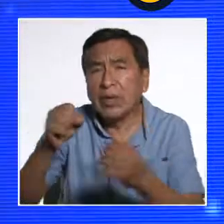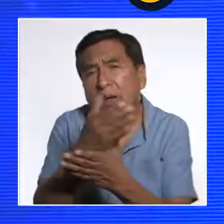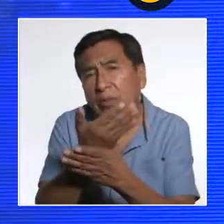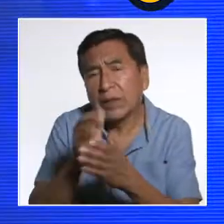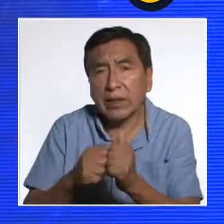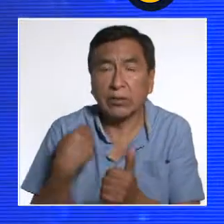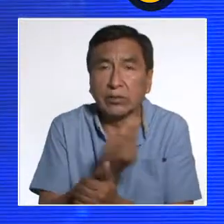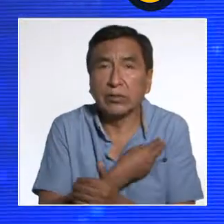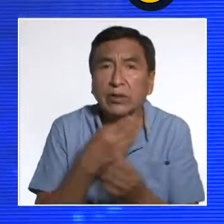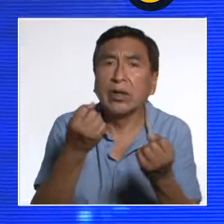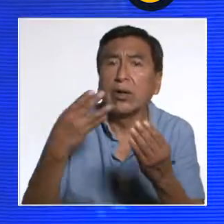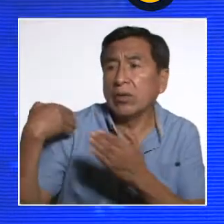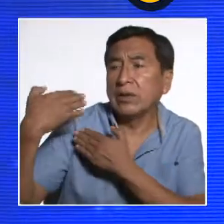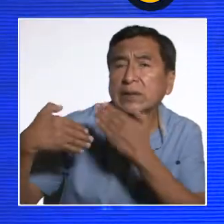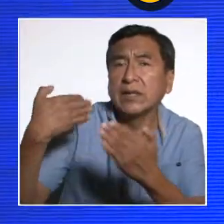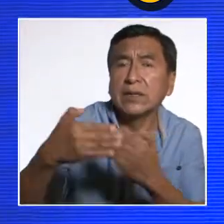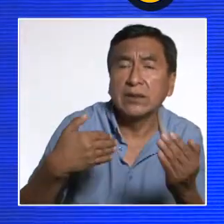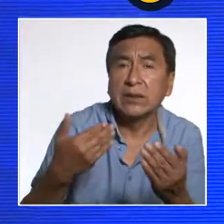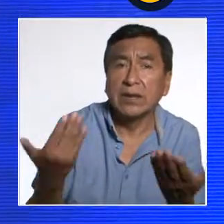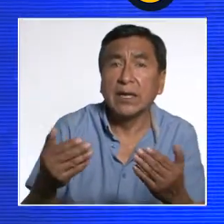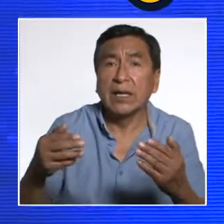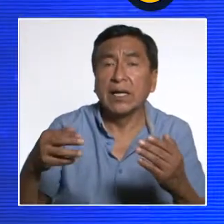¿Cuántas liberaciones hay en los retiros de sanidad interior?